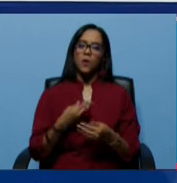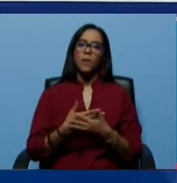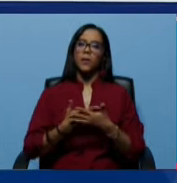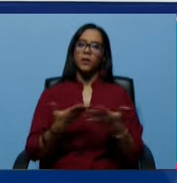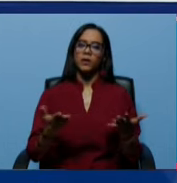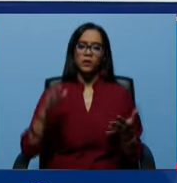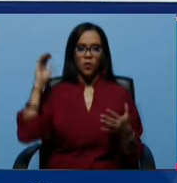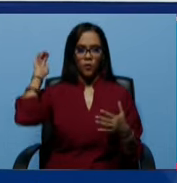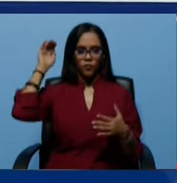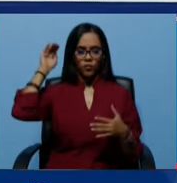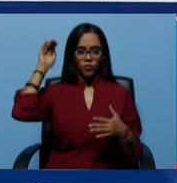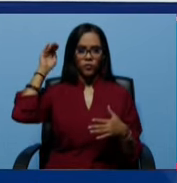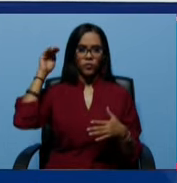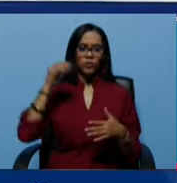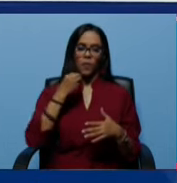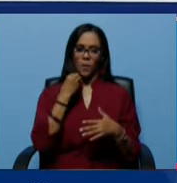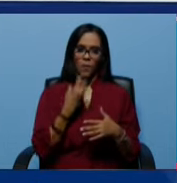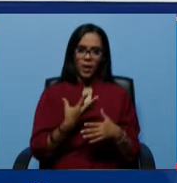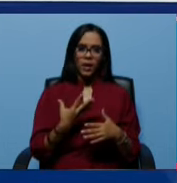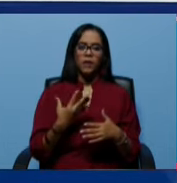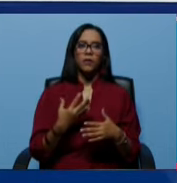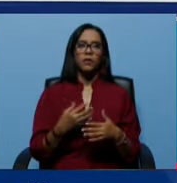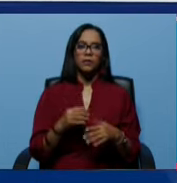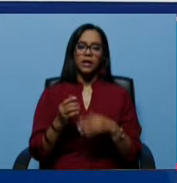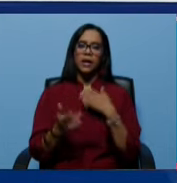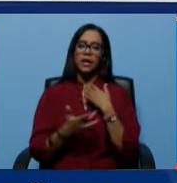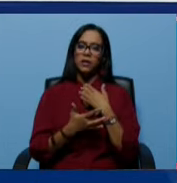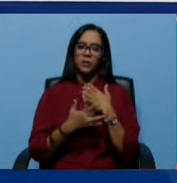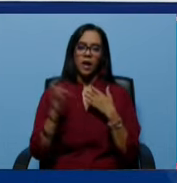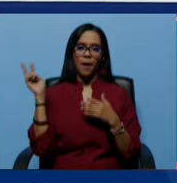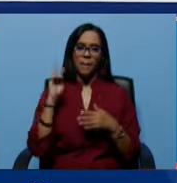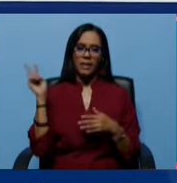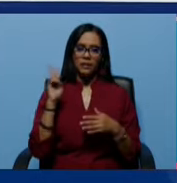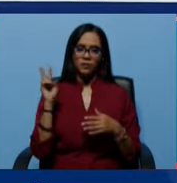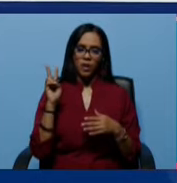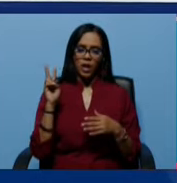futuro esplendoroso que le toca a Venezuela